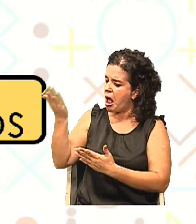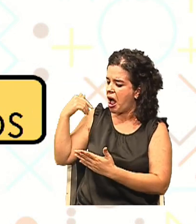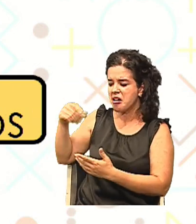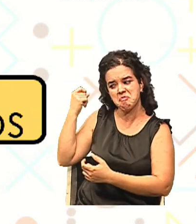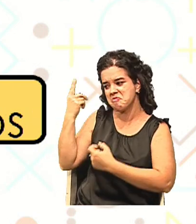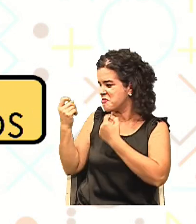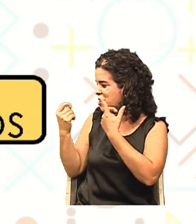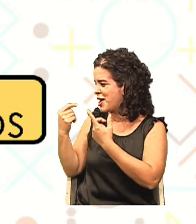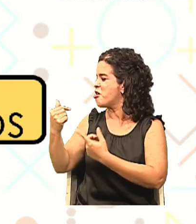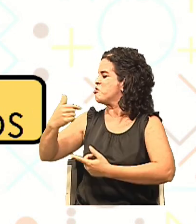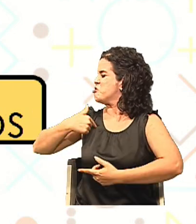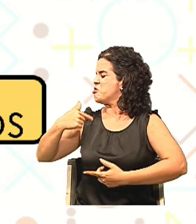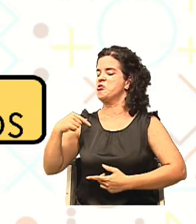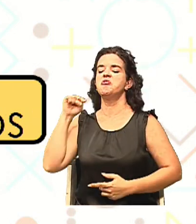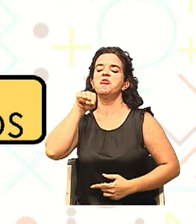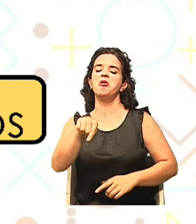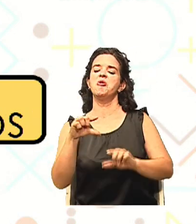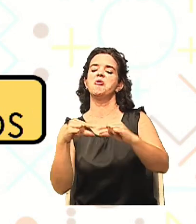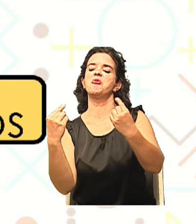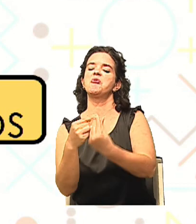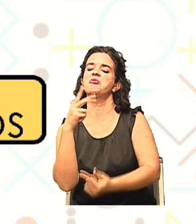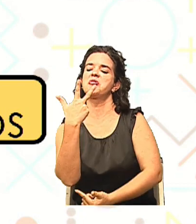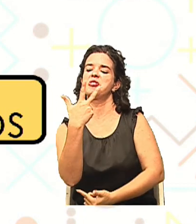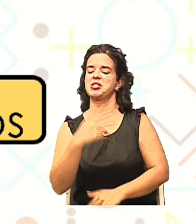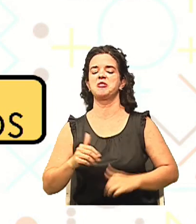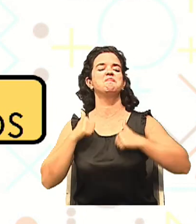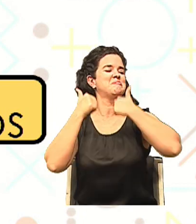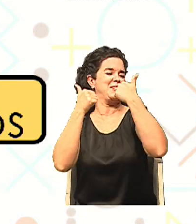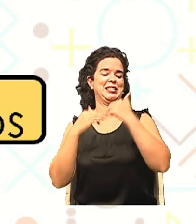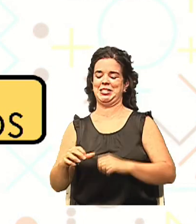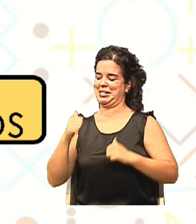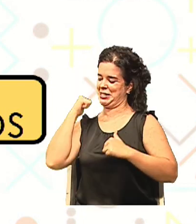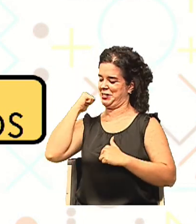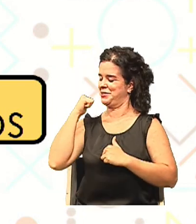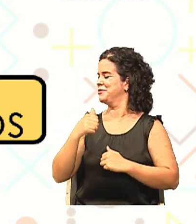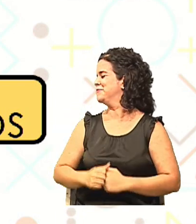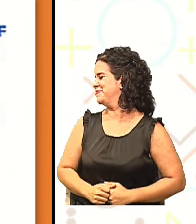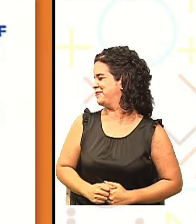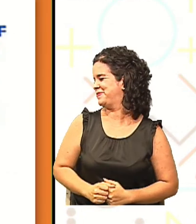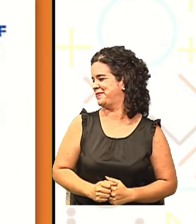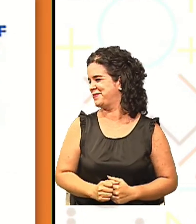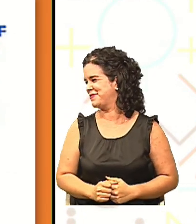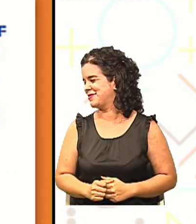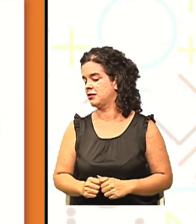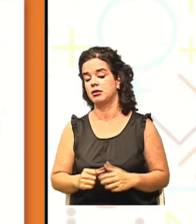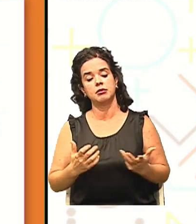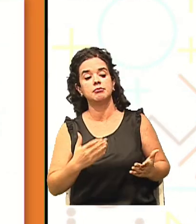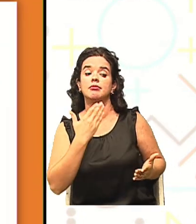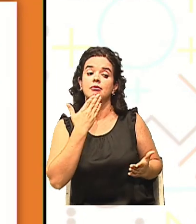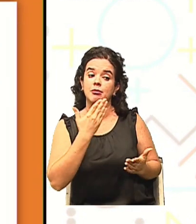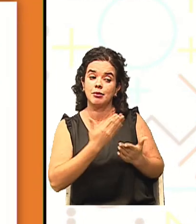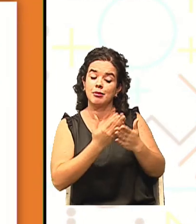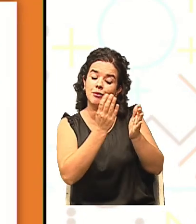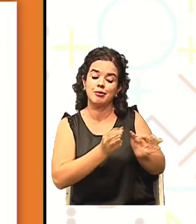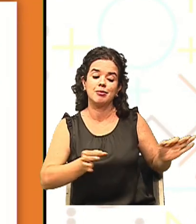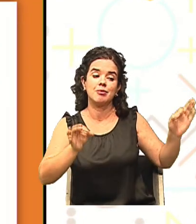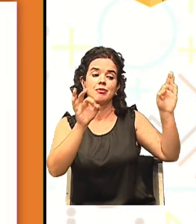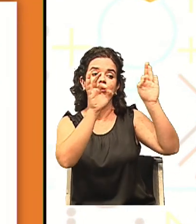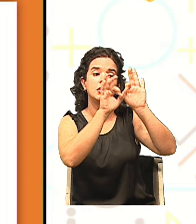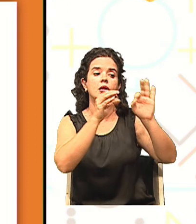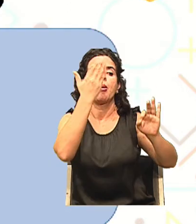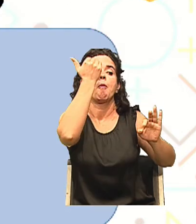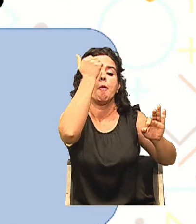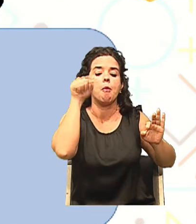era del grupo 3 y gané. Eso fue lo más chido de la clase. Bueno, pero es importante también por qué fue